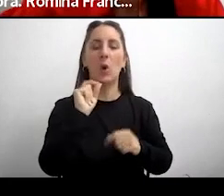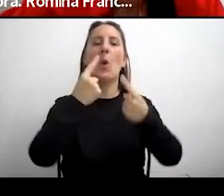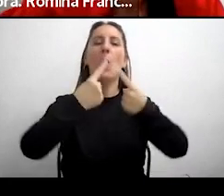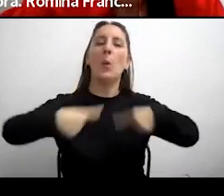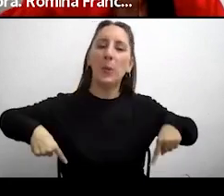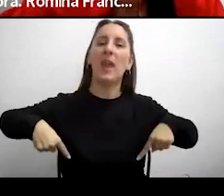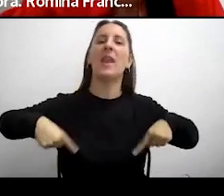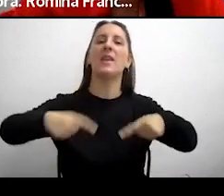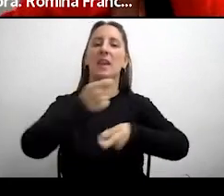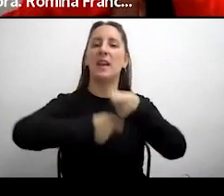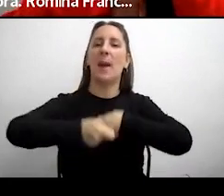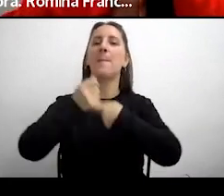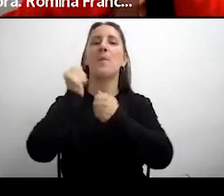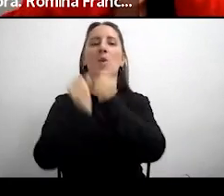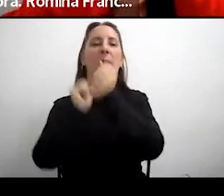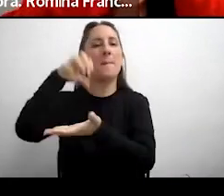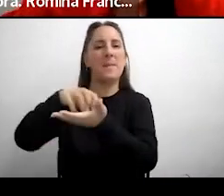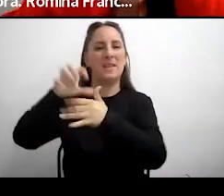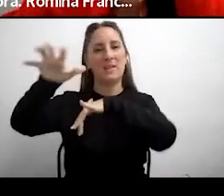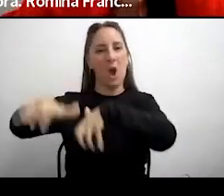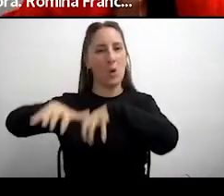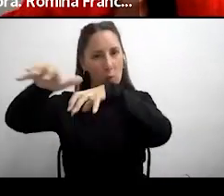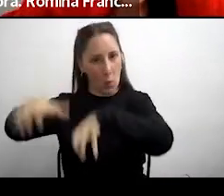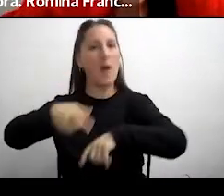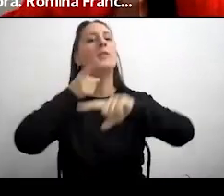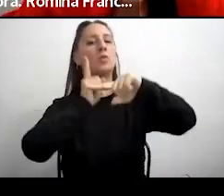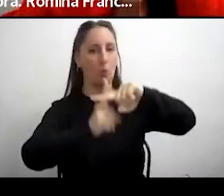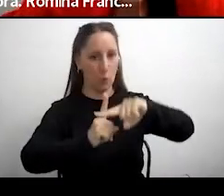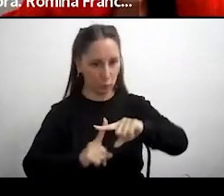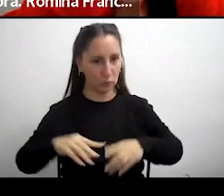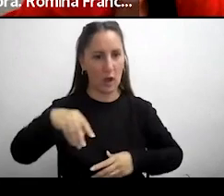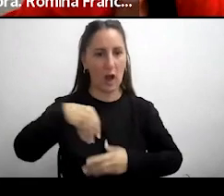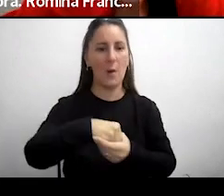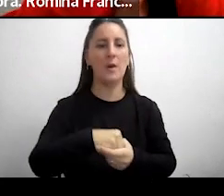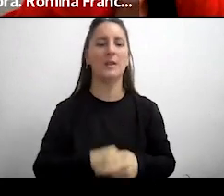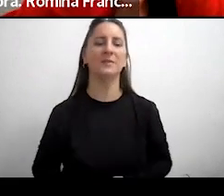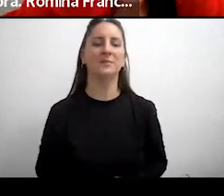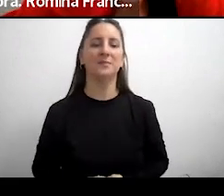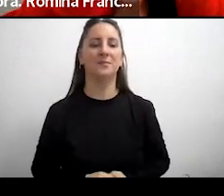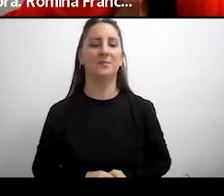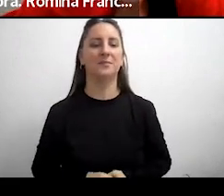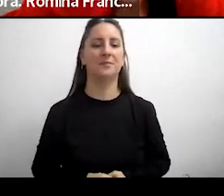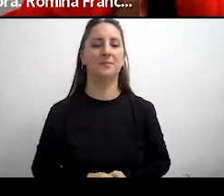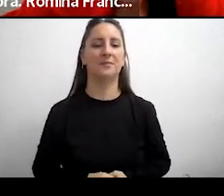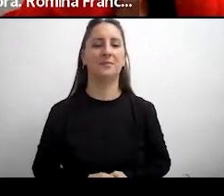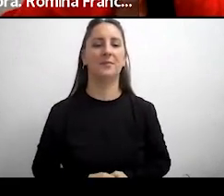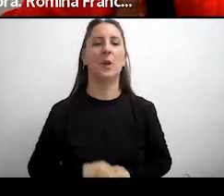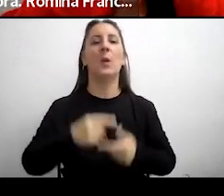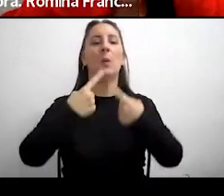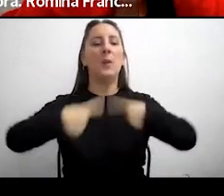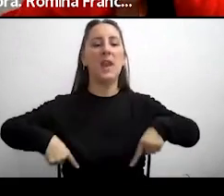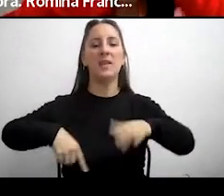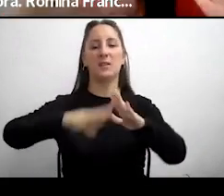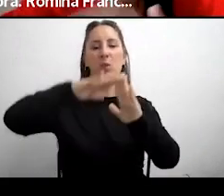empresas agropecuarias, también van a estar computables. Los bienes dados de baja en